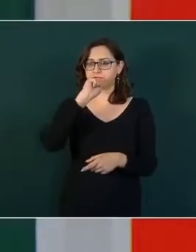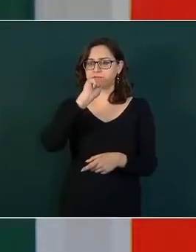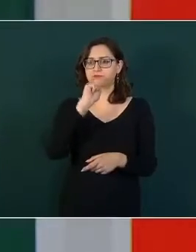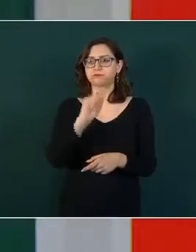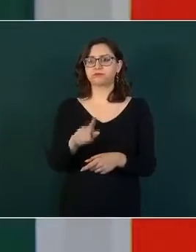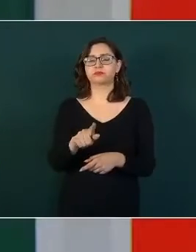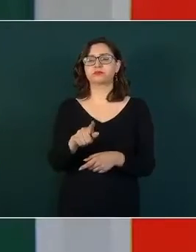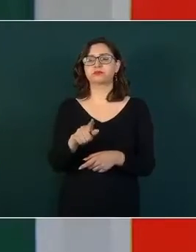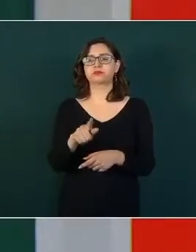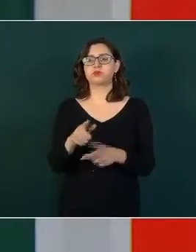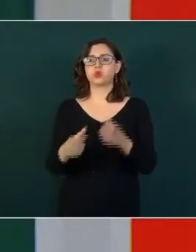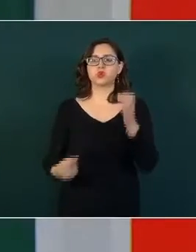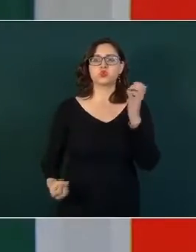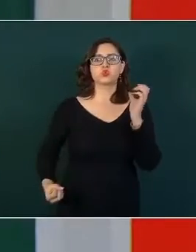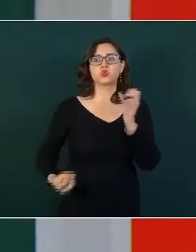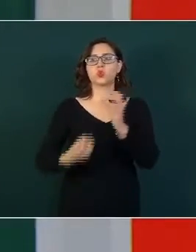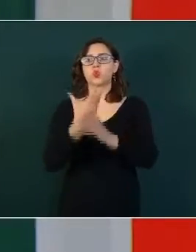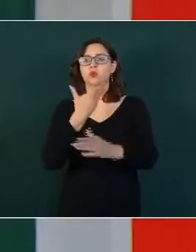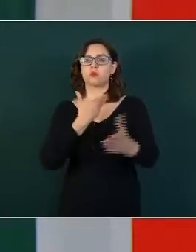monumental